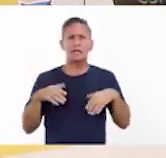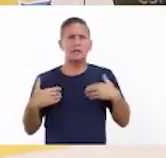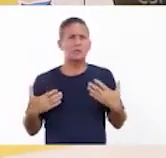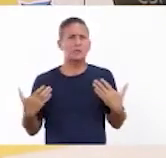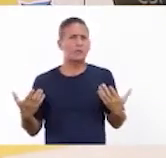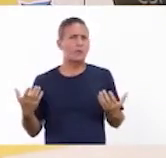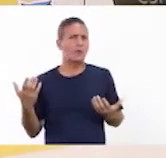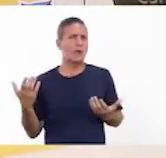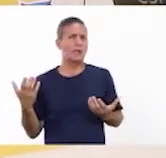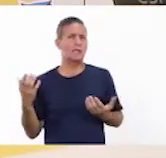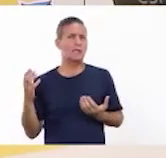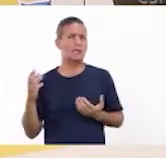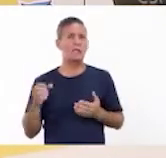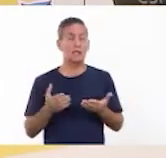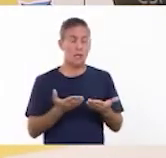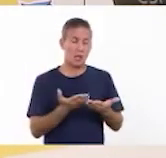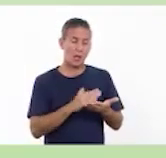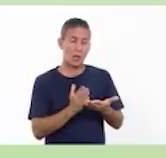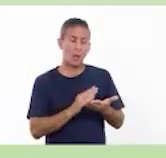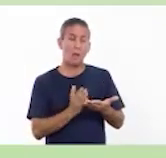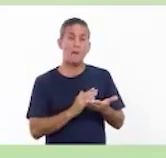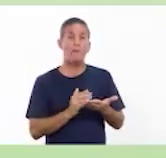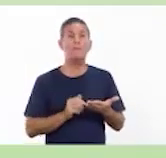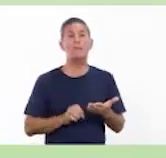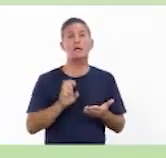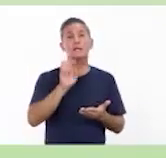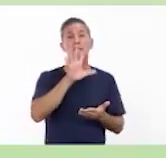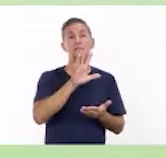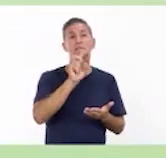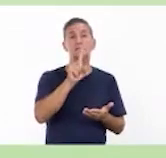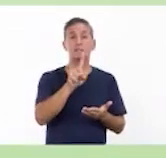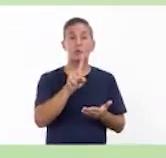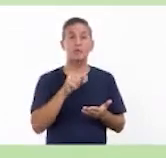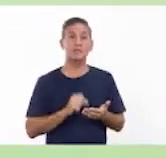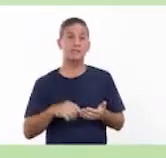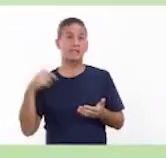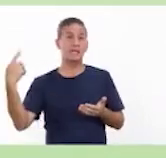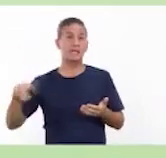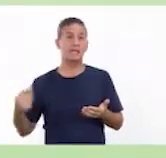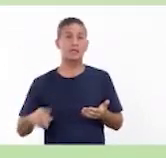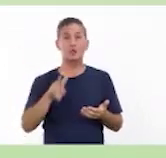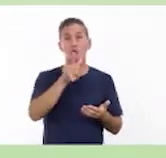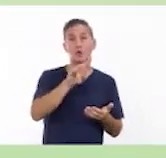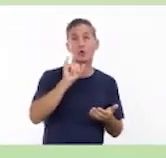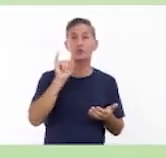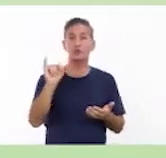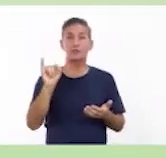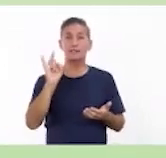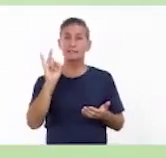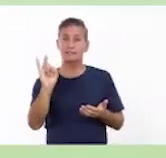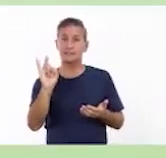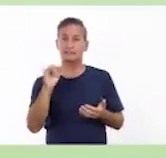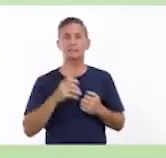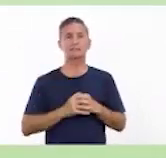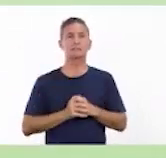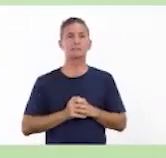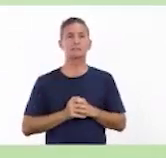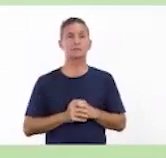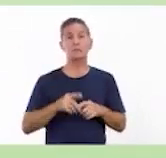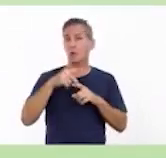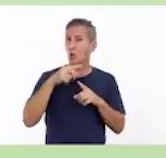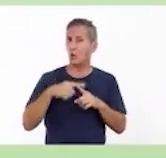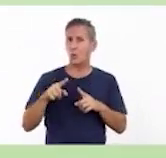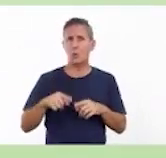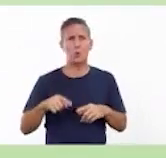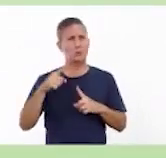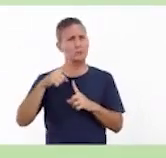ser las actividades? Las actividades, la página 51, ejercicios 2, 6